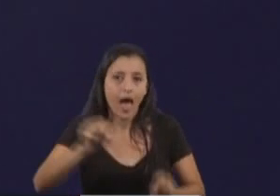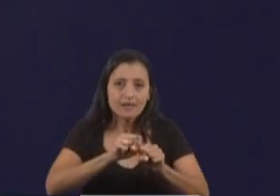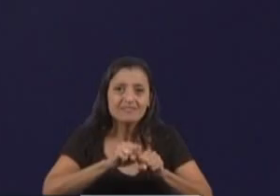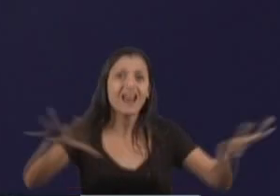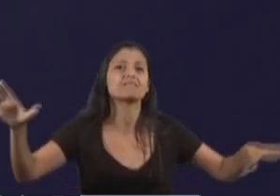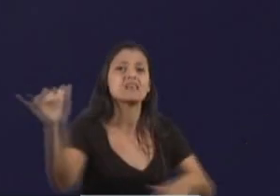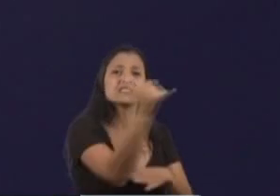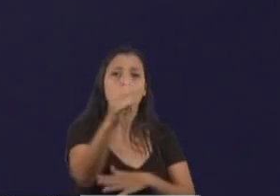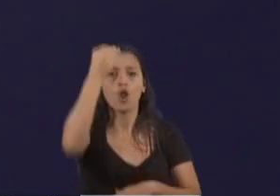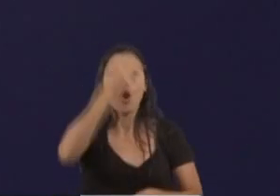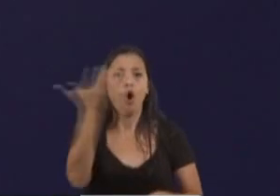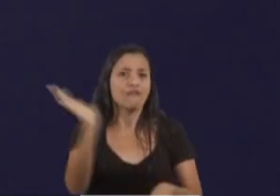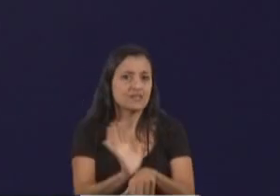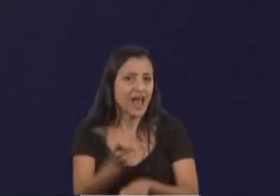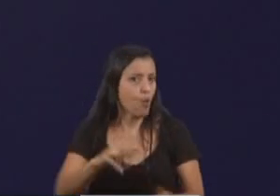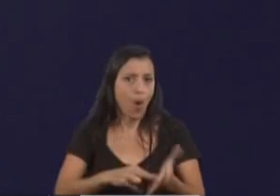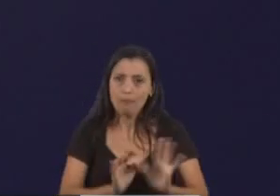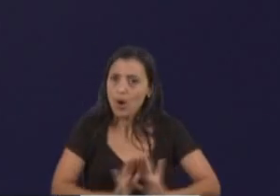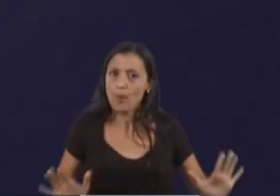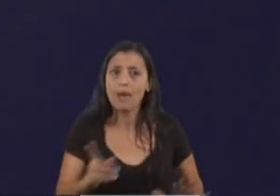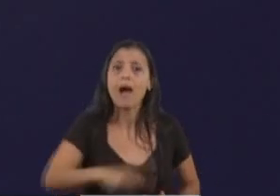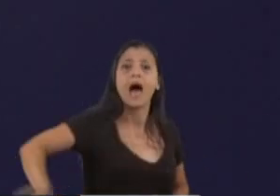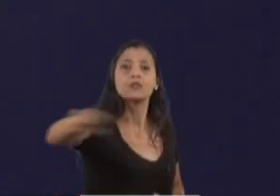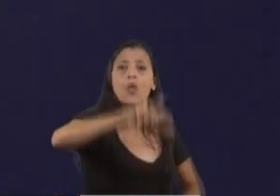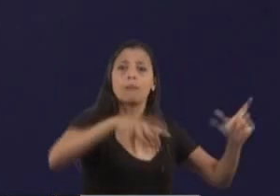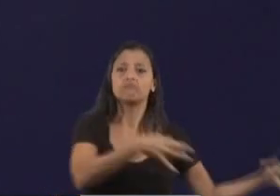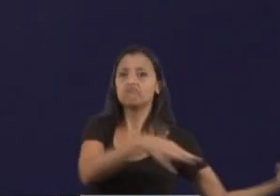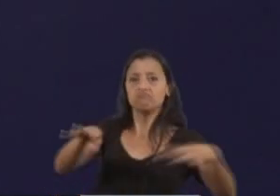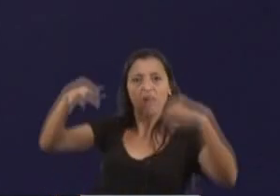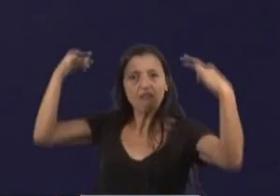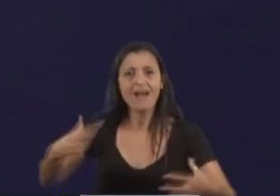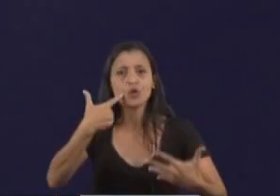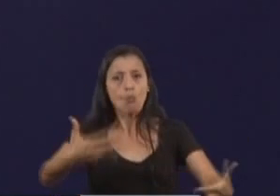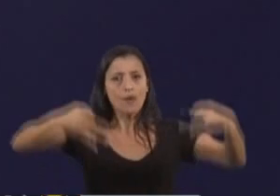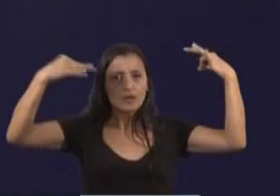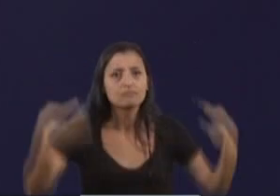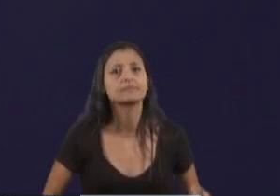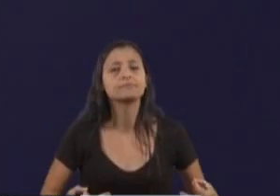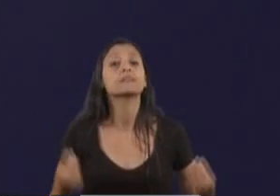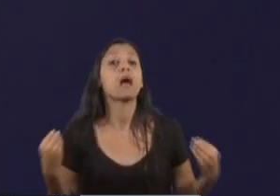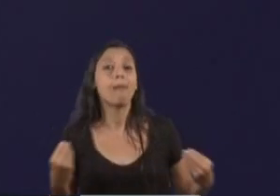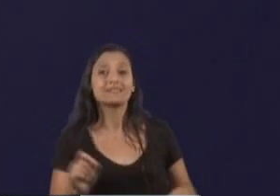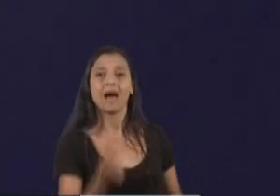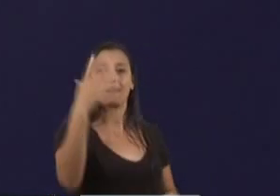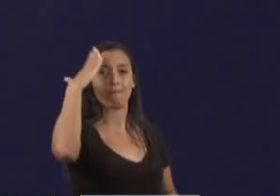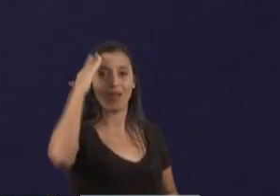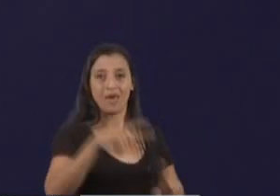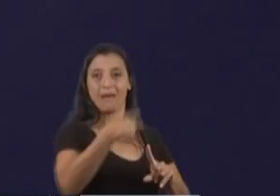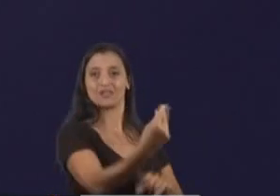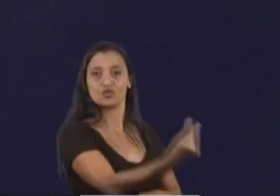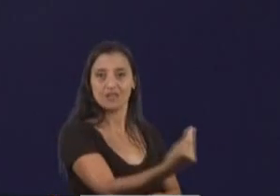y no debería haber ningún problema en que todos puedan ver y mostrar lo que ocurre el 1 de marzo.